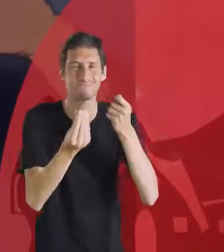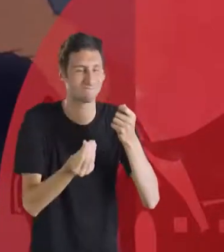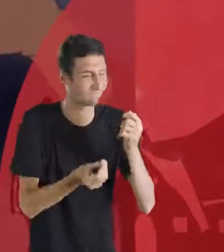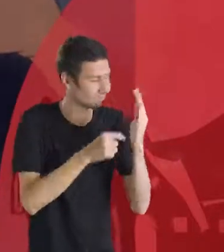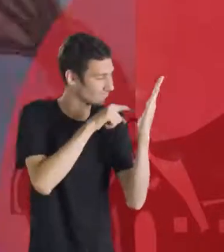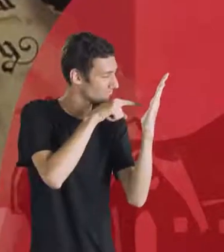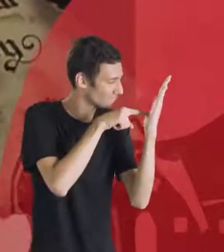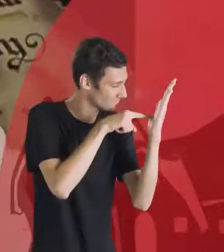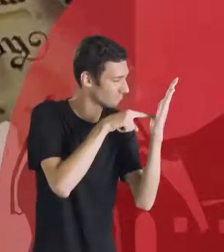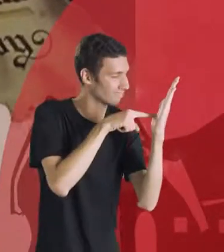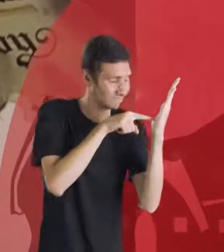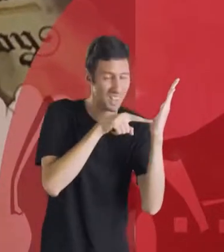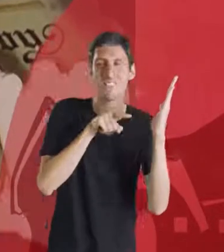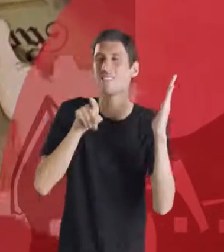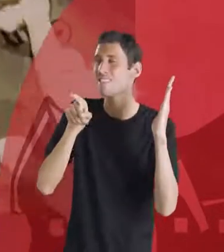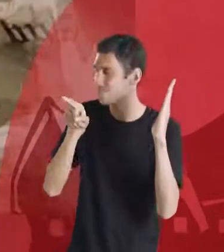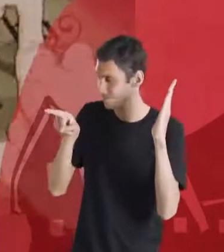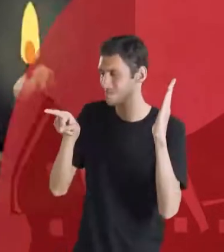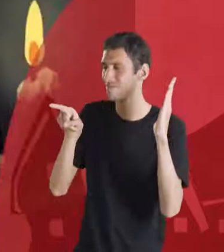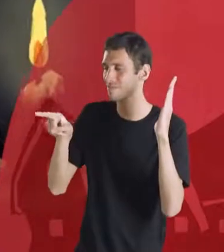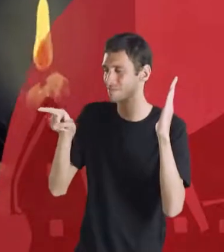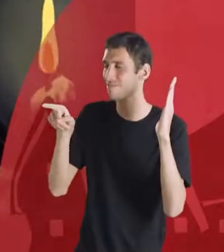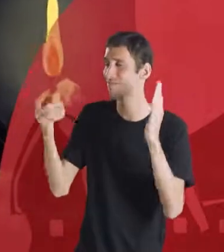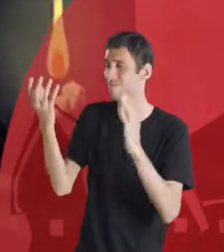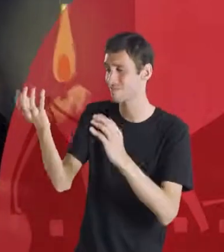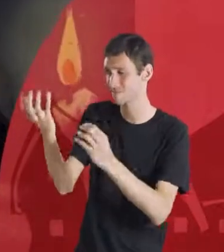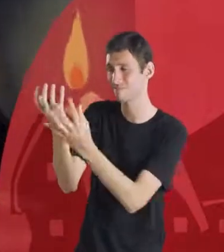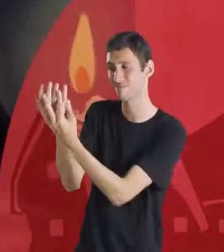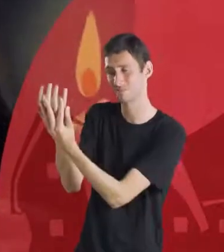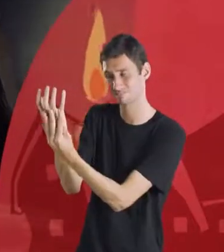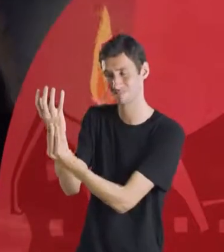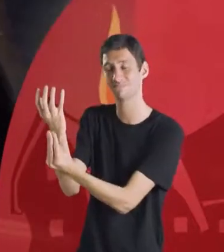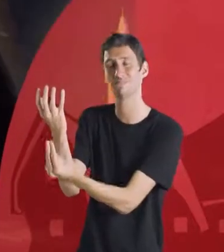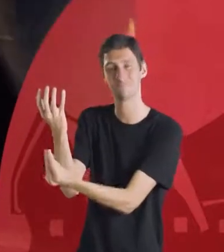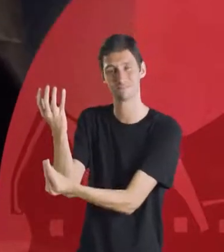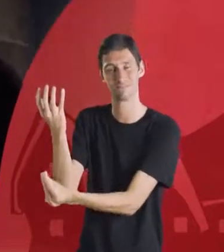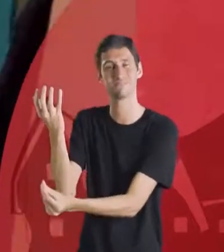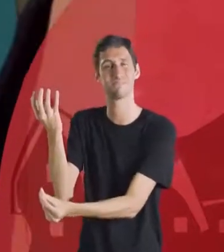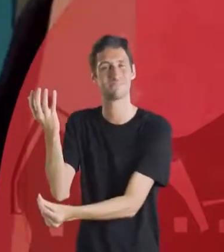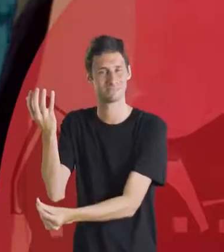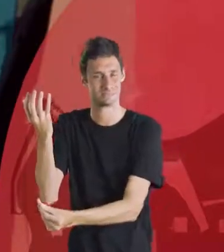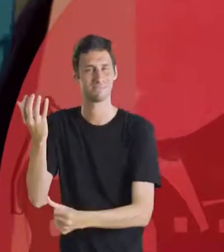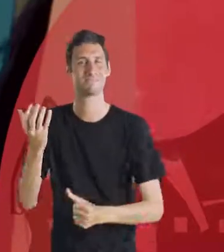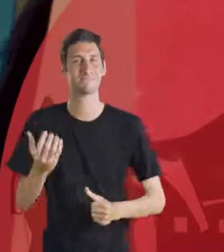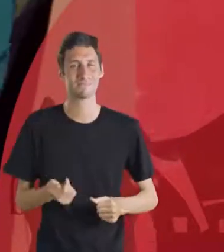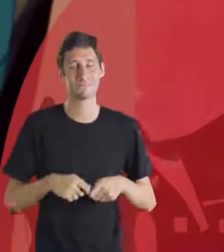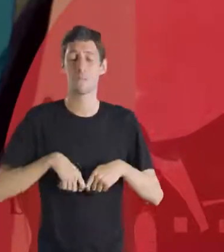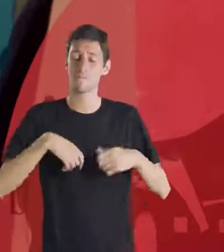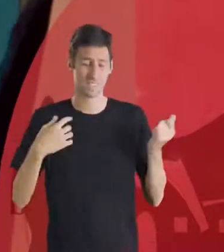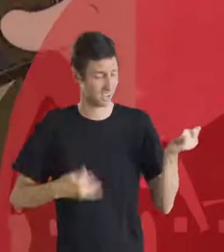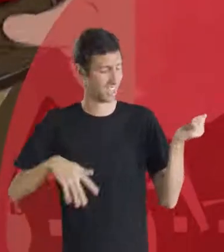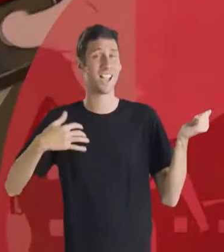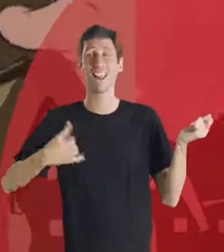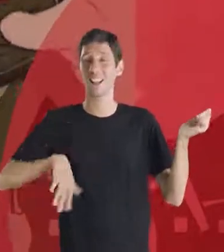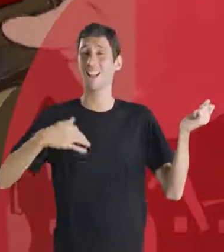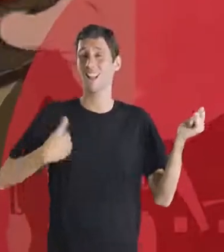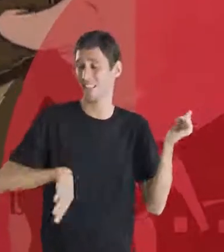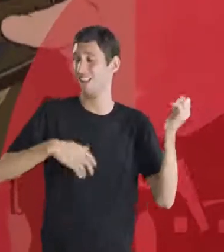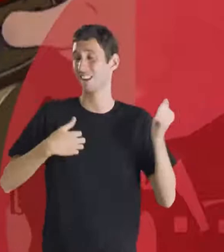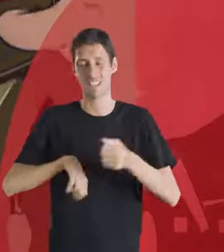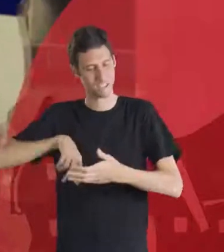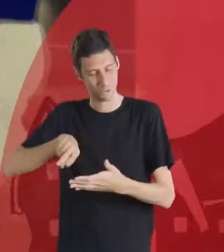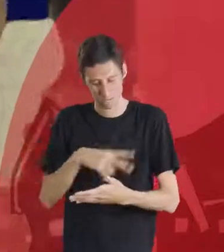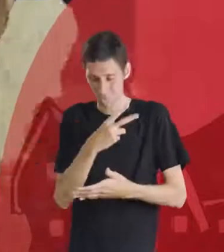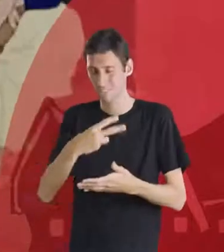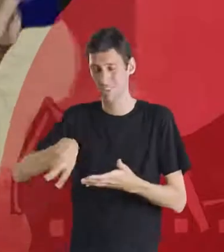y engañarla. Después, prepara... La manzana envenenada. Mientras tanto, Blancanieves y